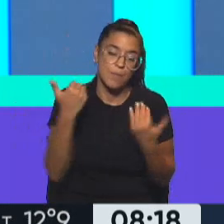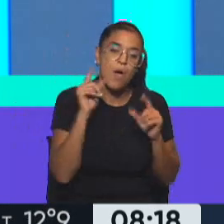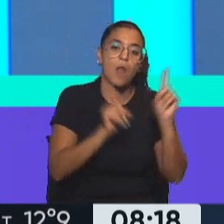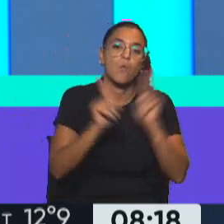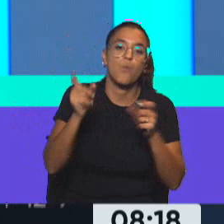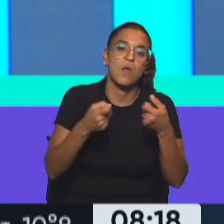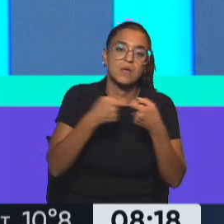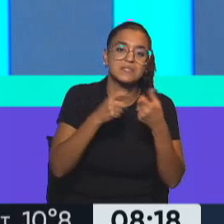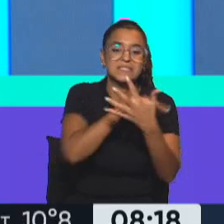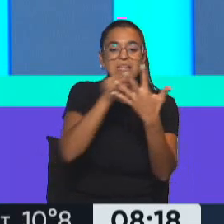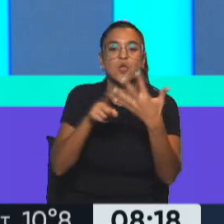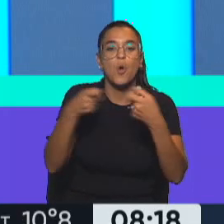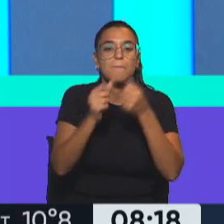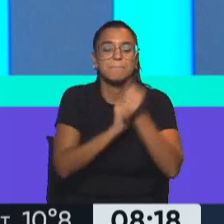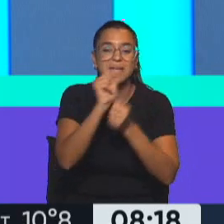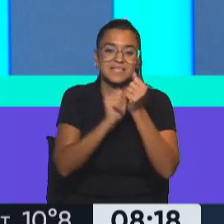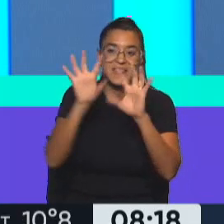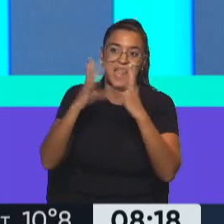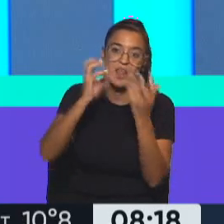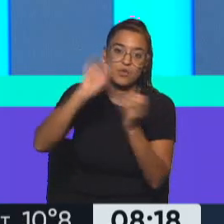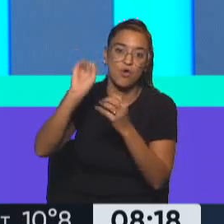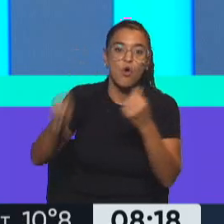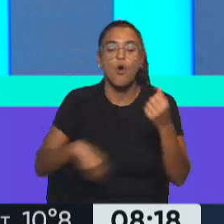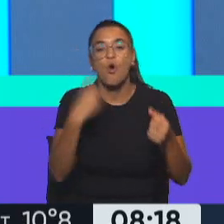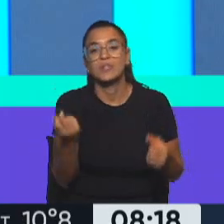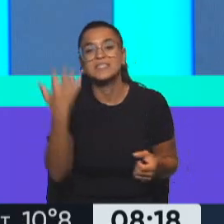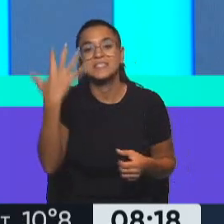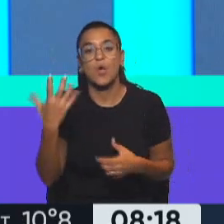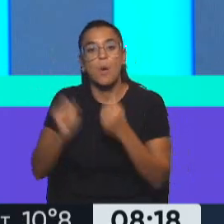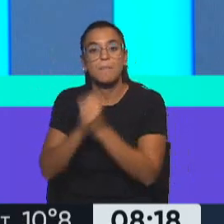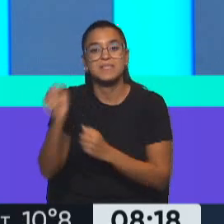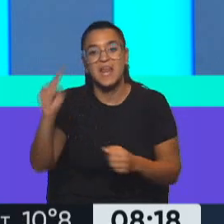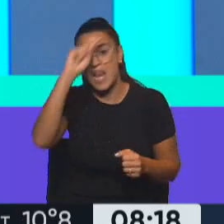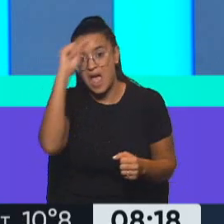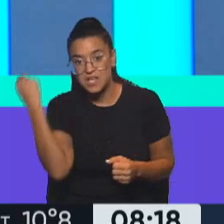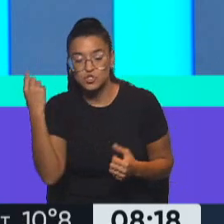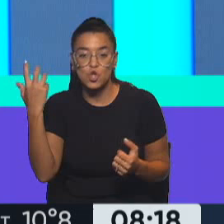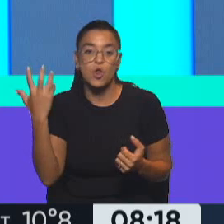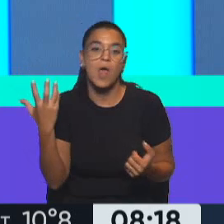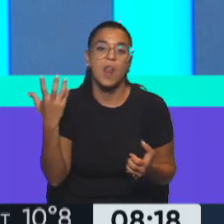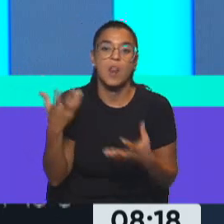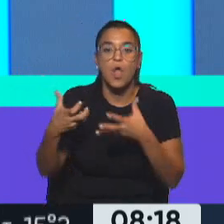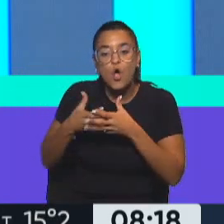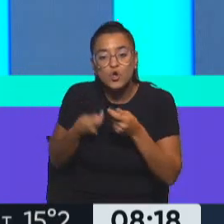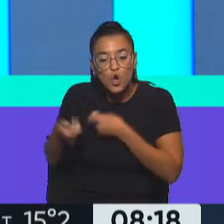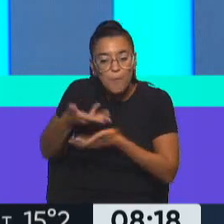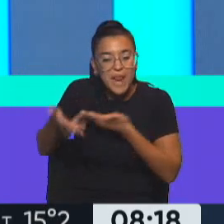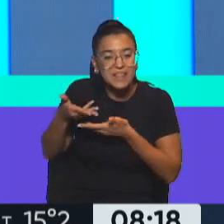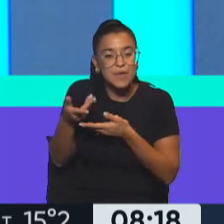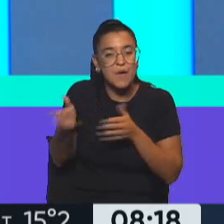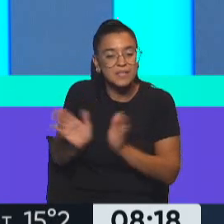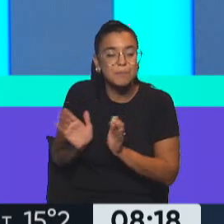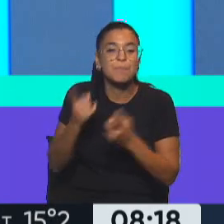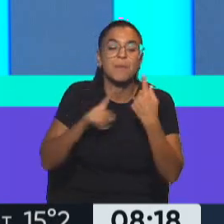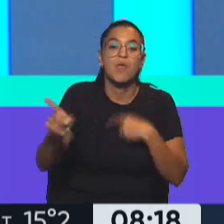algunas 5 empresas internacionales y otras 5 o 6 empresas nacionales, junto con algunas otras cooperativas más chicas. Pero el sector agroexportador,